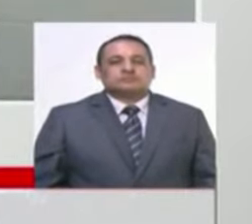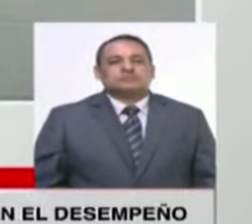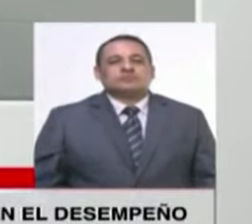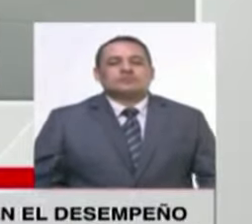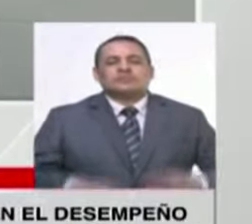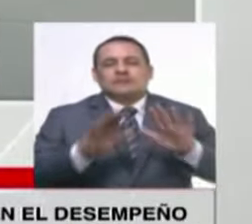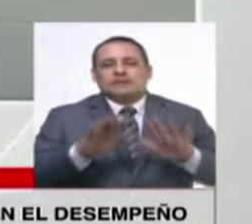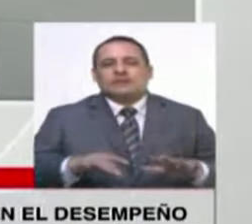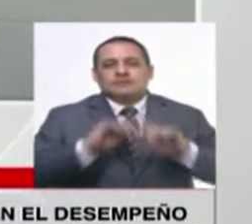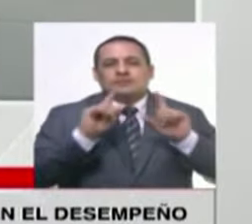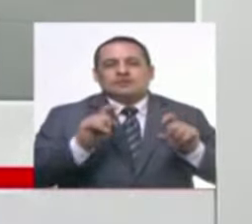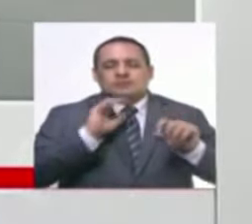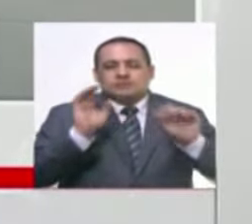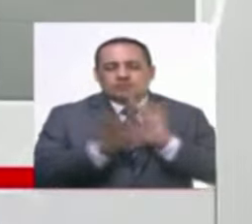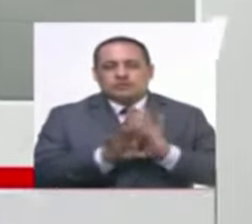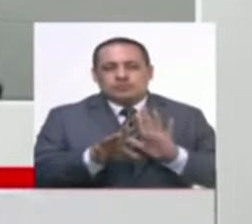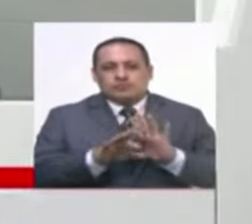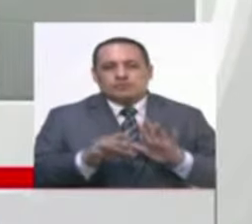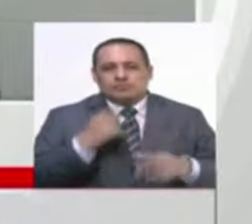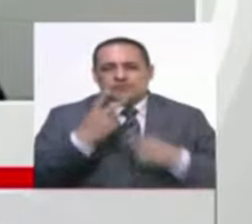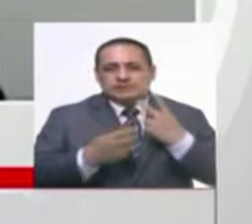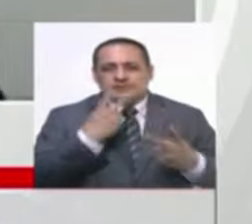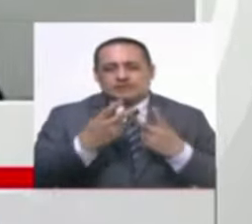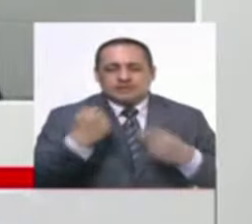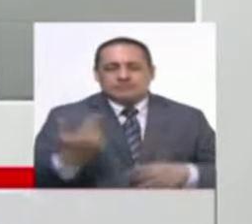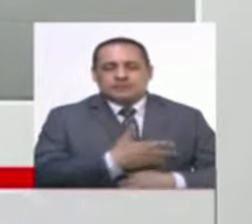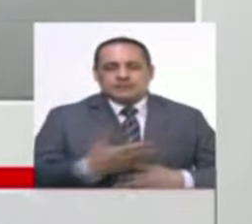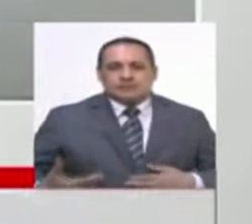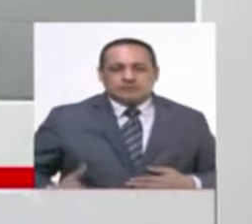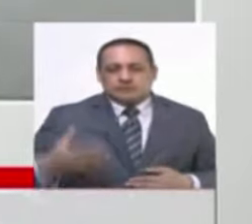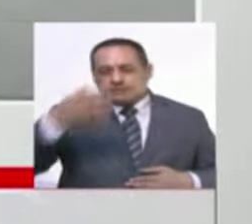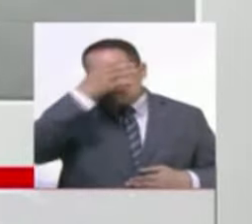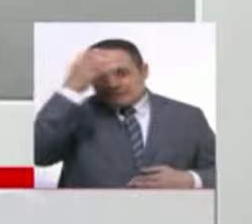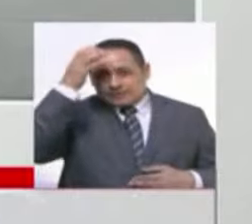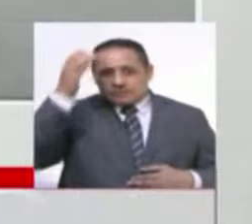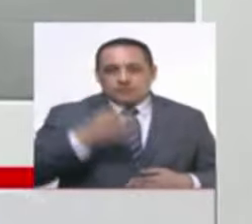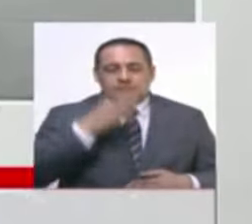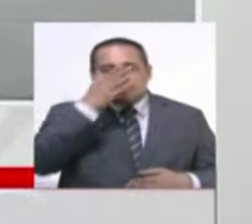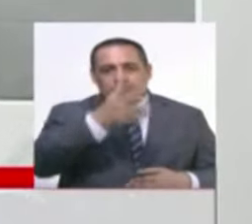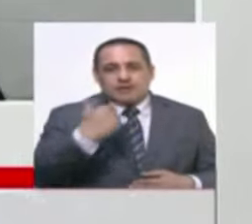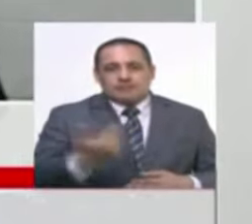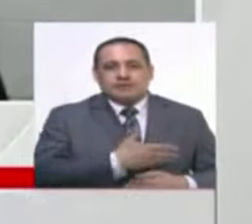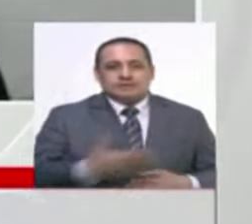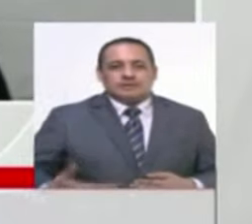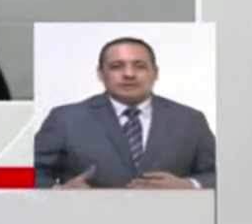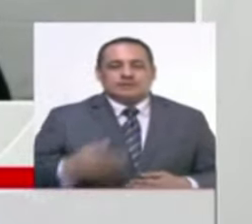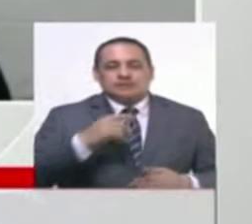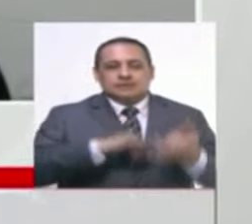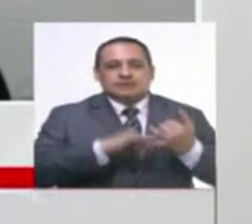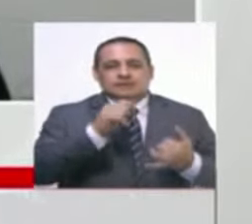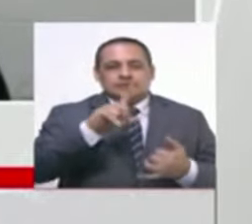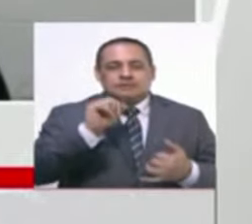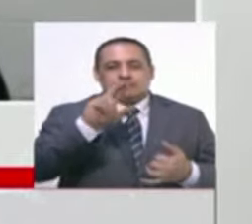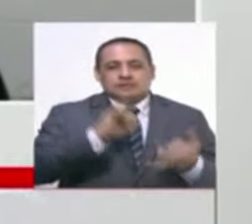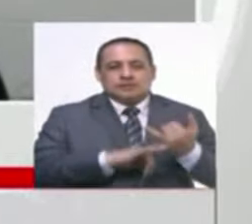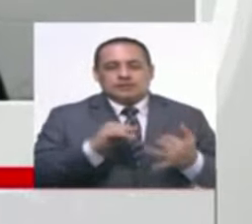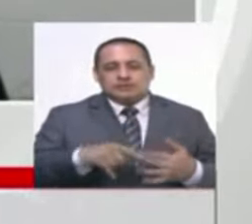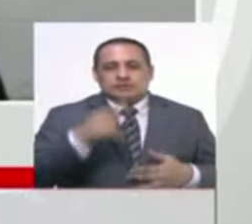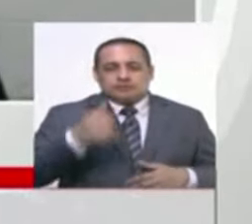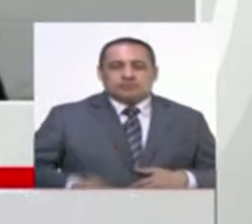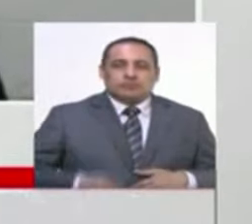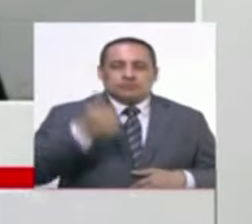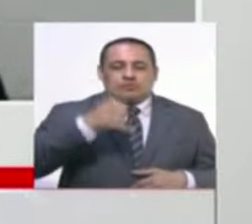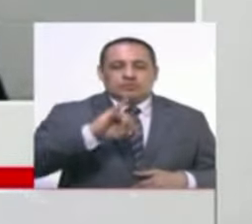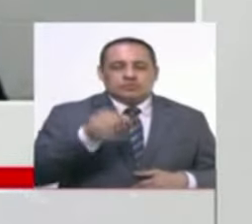Esas visitas que el presidente Castillo hacía al presidente Salas Arenas, presidente del Jurado Nacional de